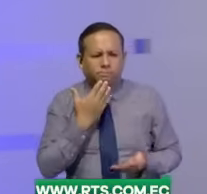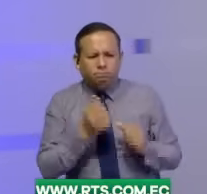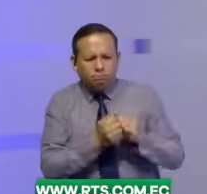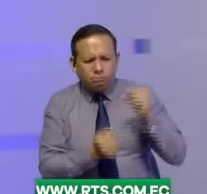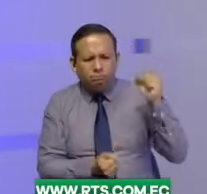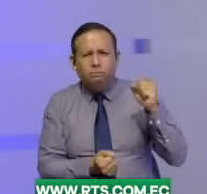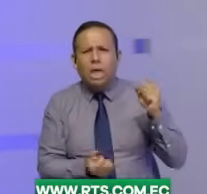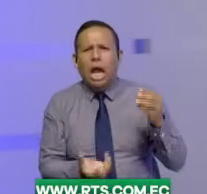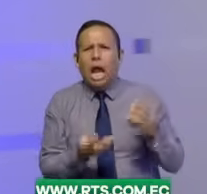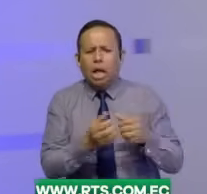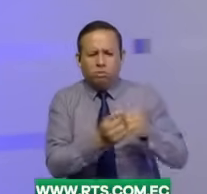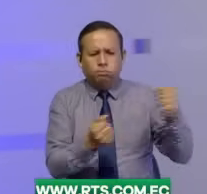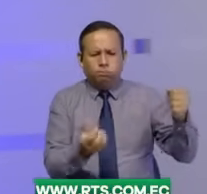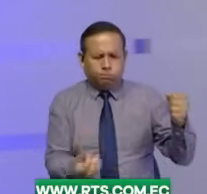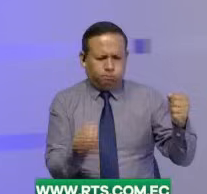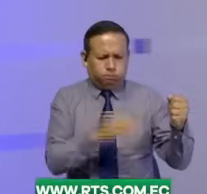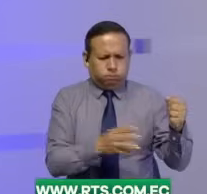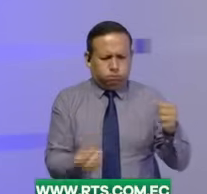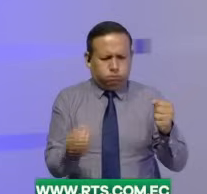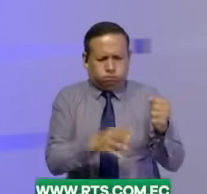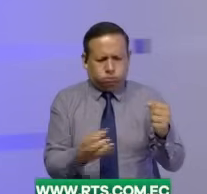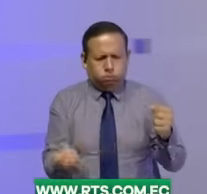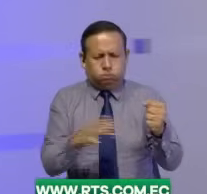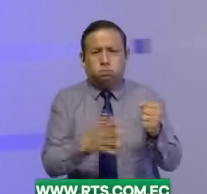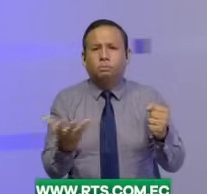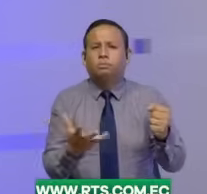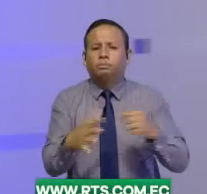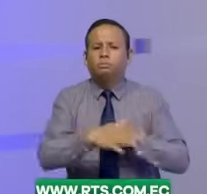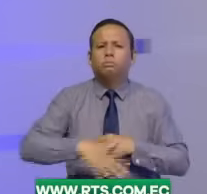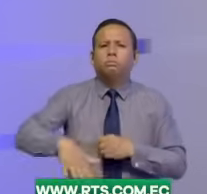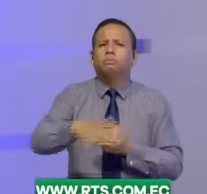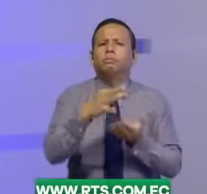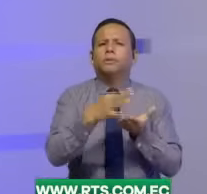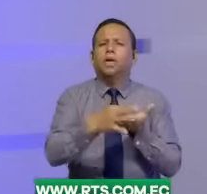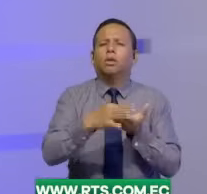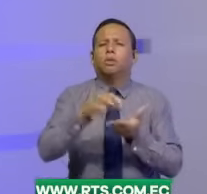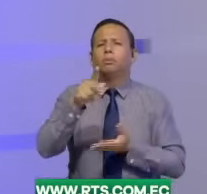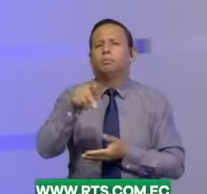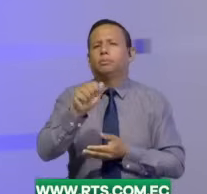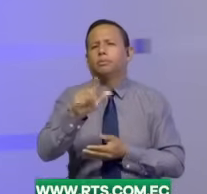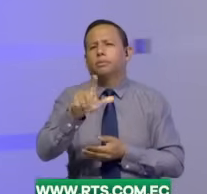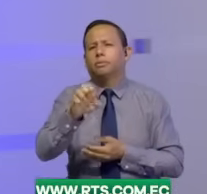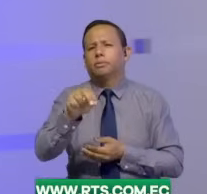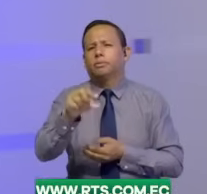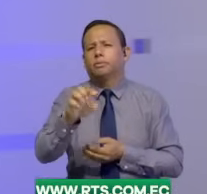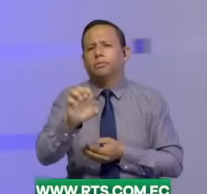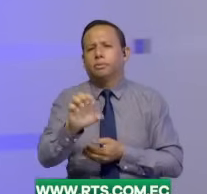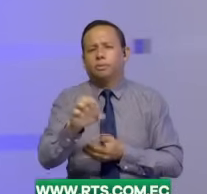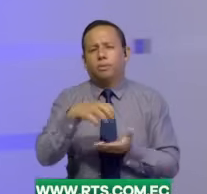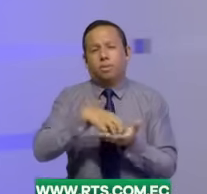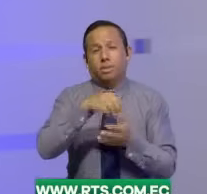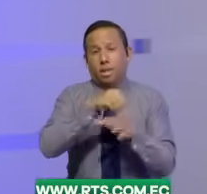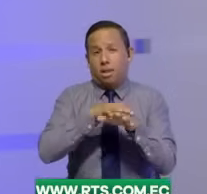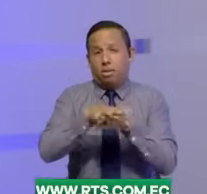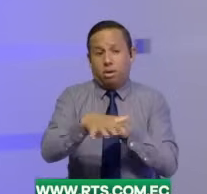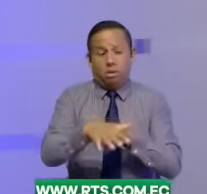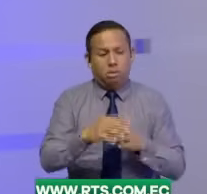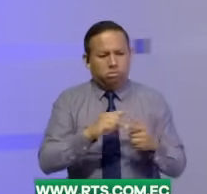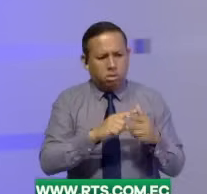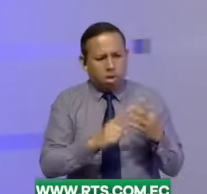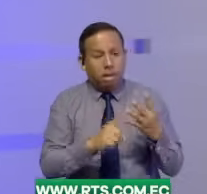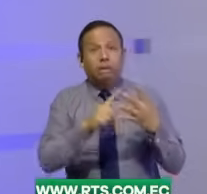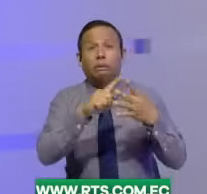en sacos a un costado de una carretera en el cantón Palenque, provincia de Los Ríos. 3 de ellos eran menores de edad.